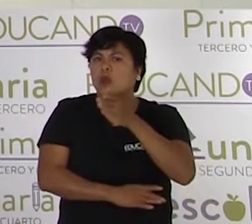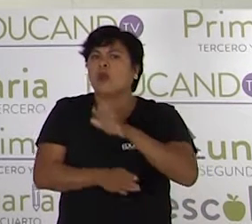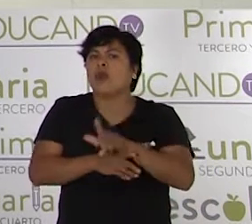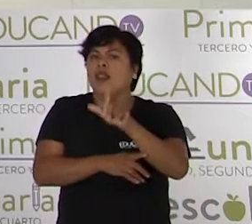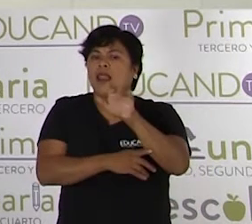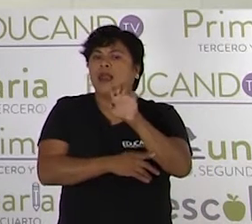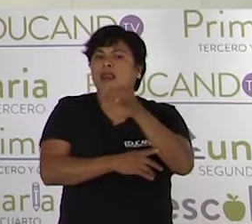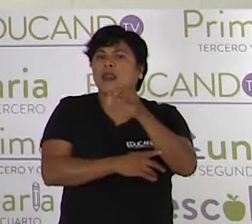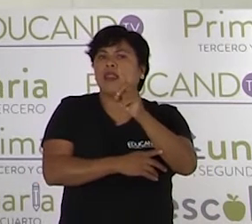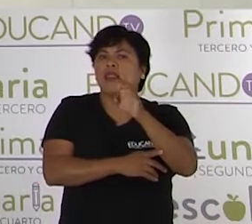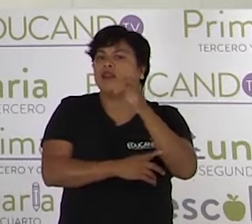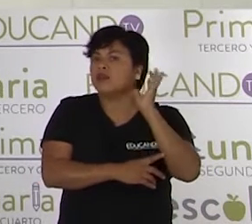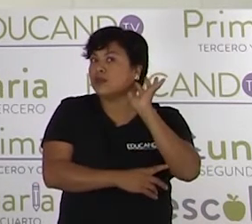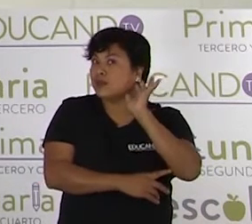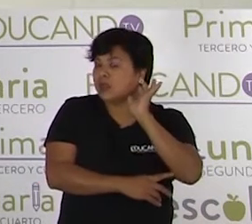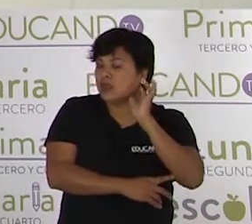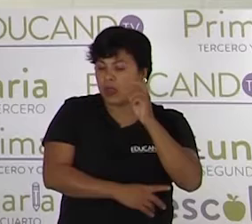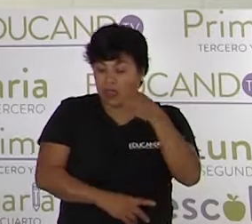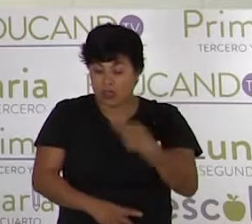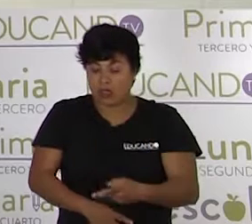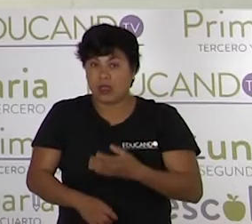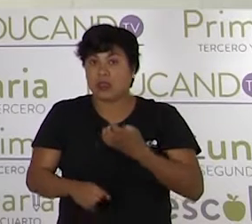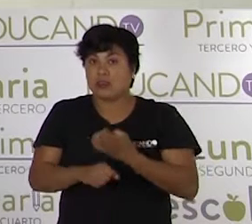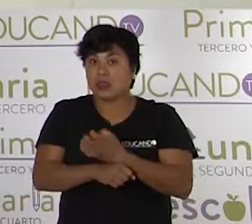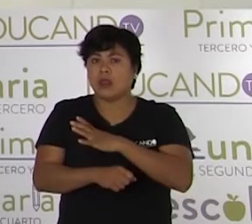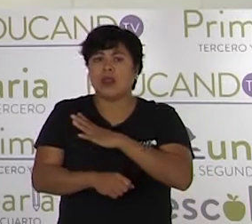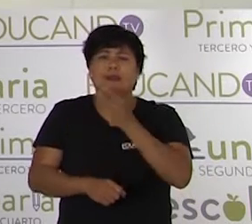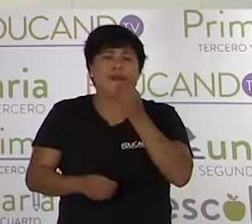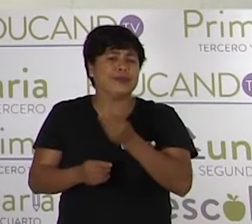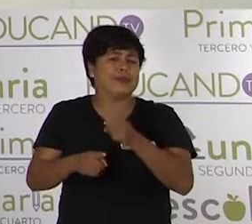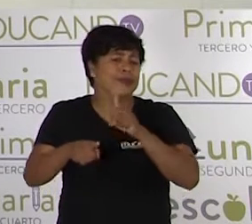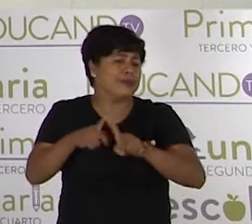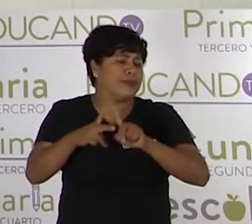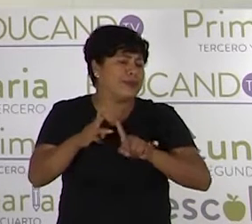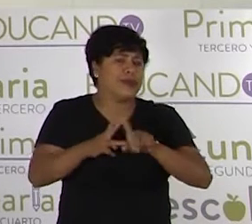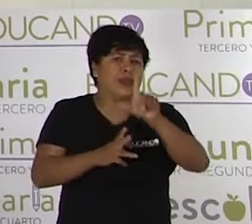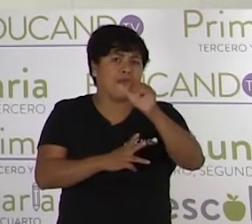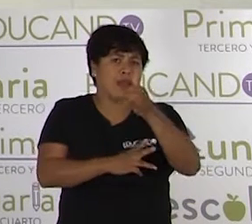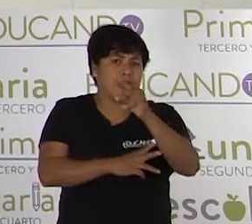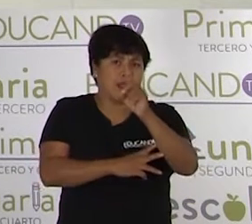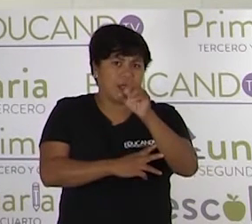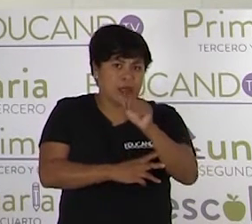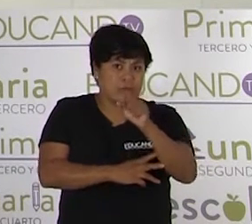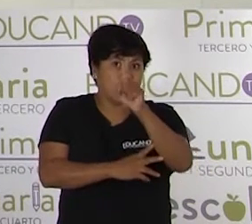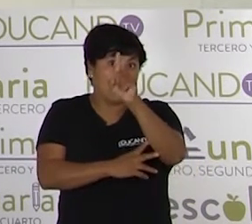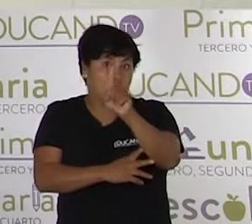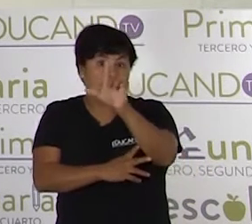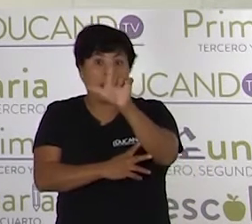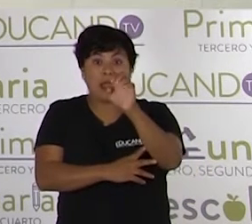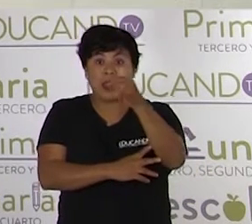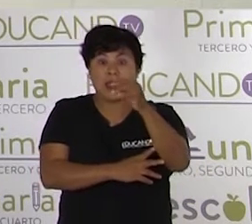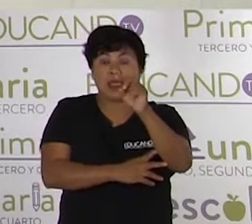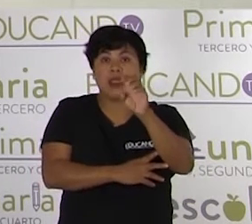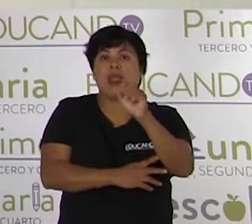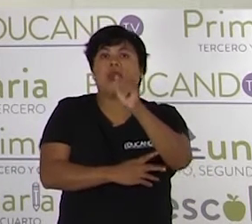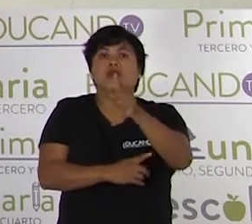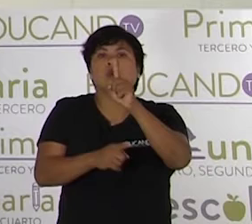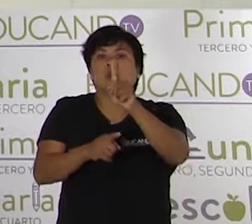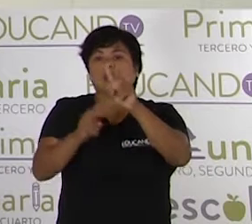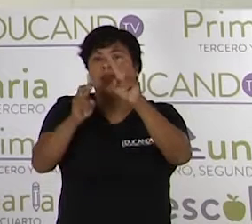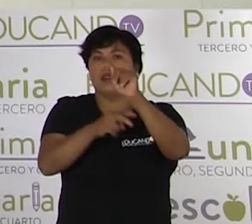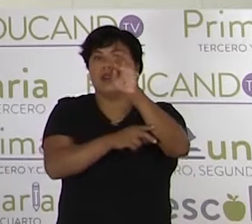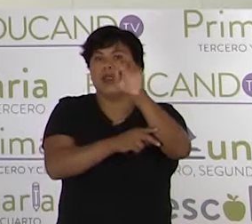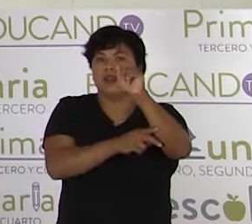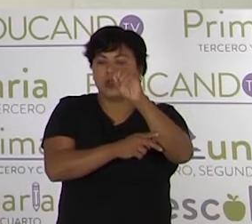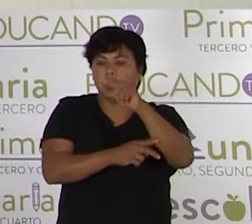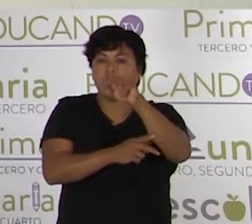escuchado? En nuestro estado hay una variedad de leyendas. Una leyenda es un texto narrativo que